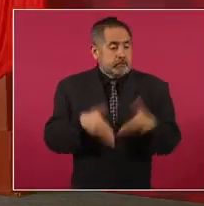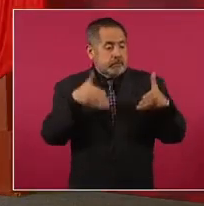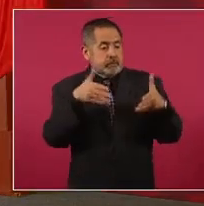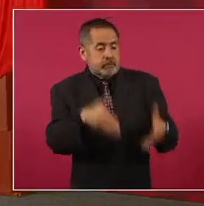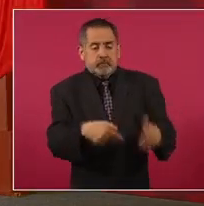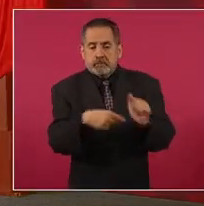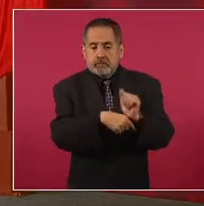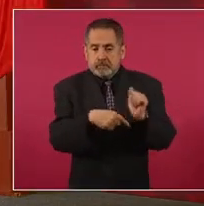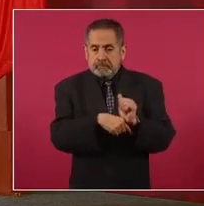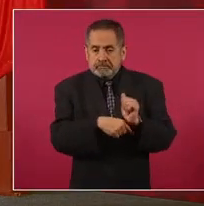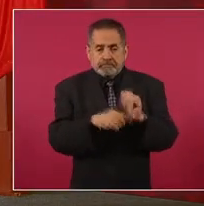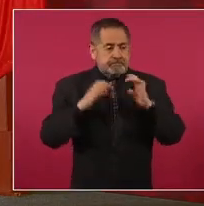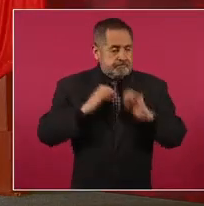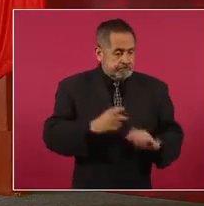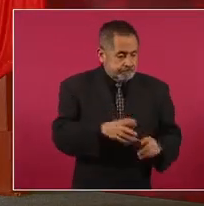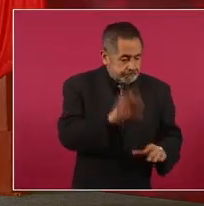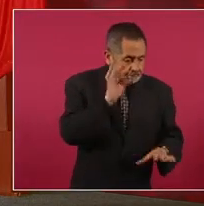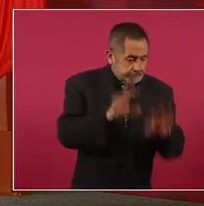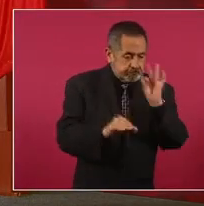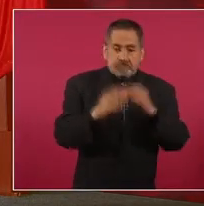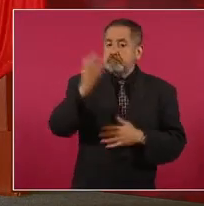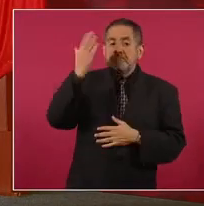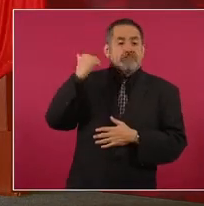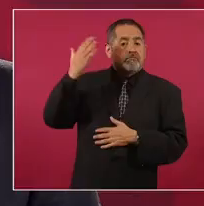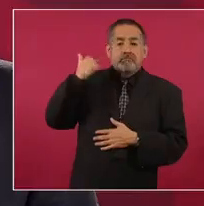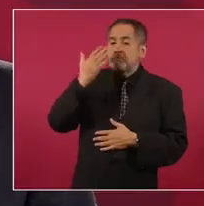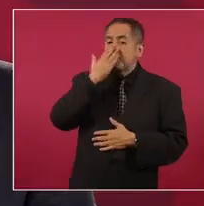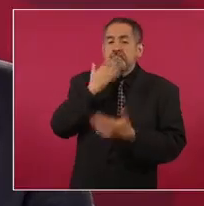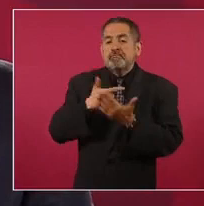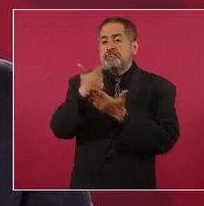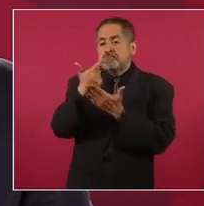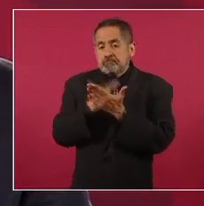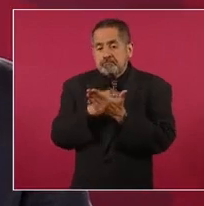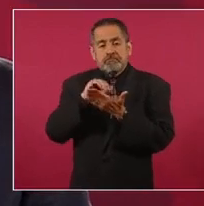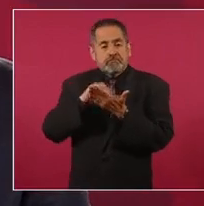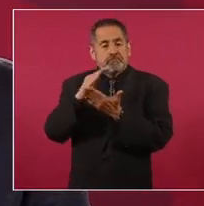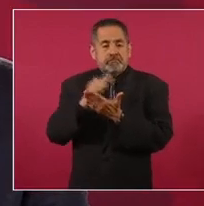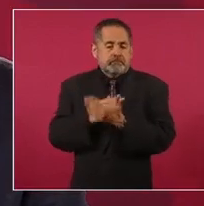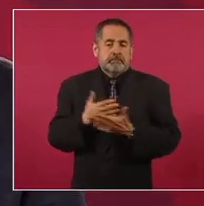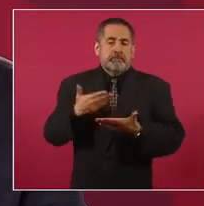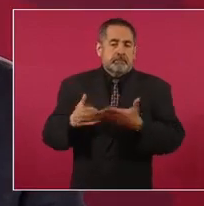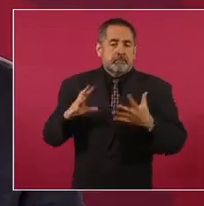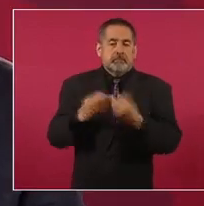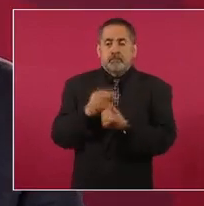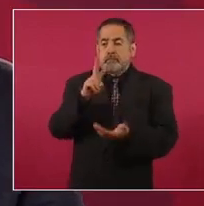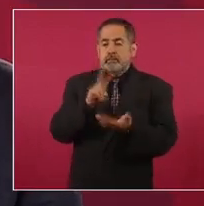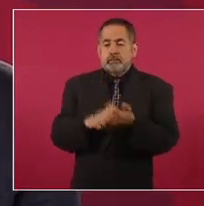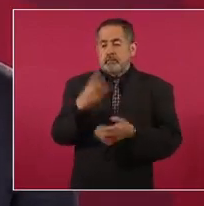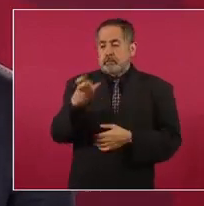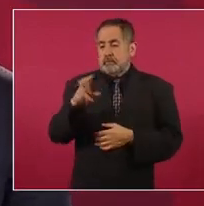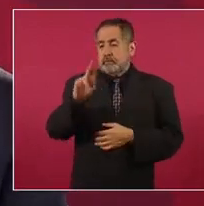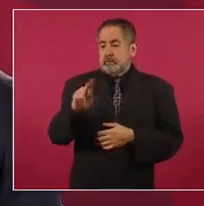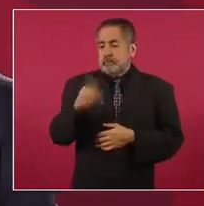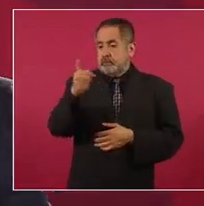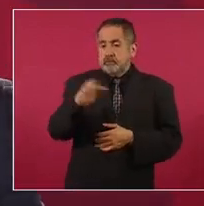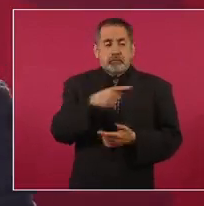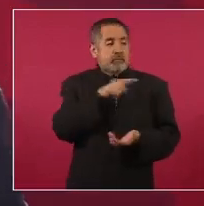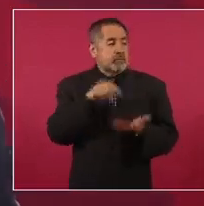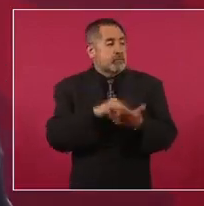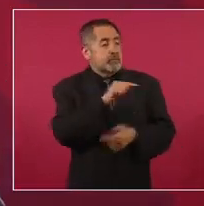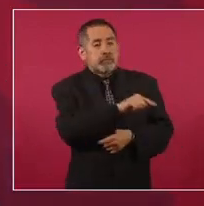Clandestinas y Cuerpos Exhumados, que no existía y que suman hoy 2.386 fosas clandestinas